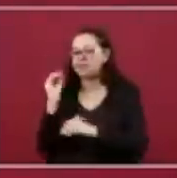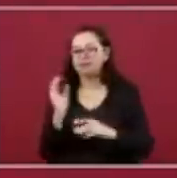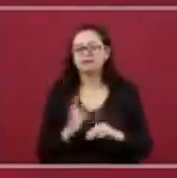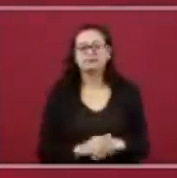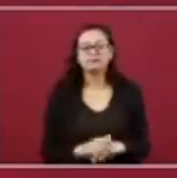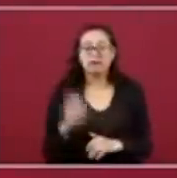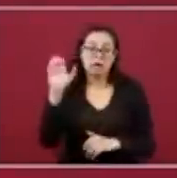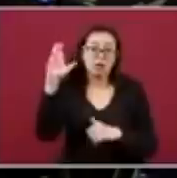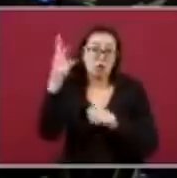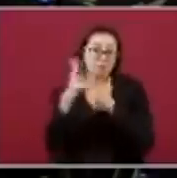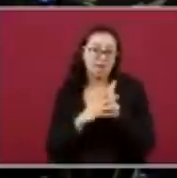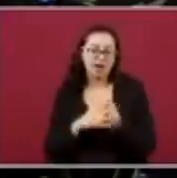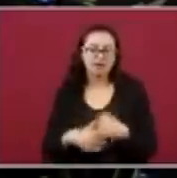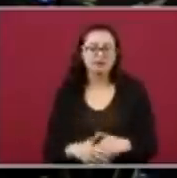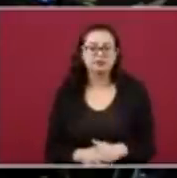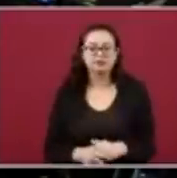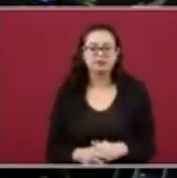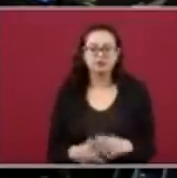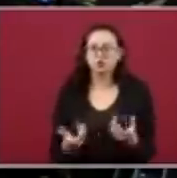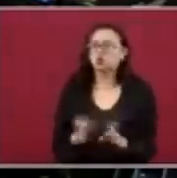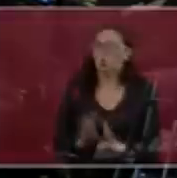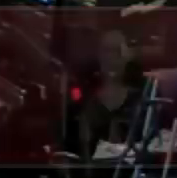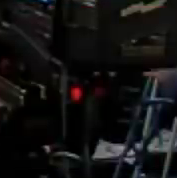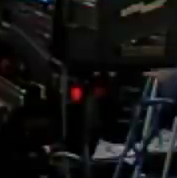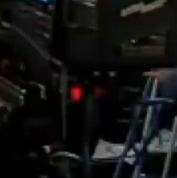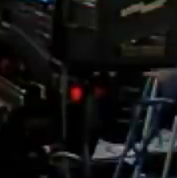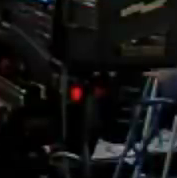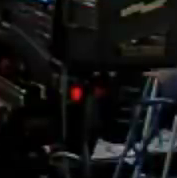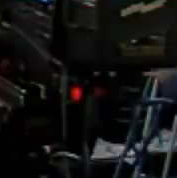a Europa, cómo hacerle.